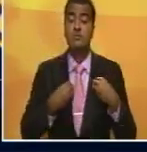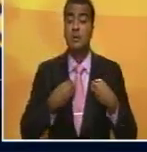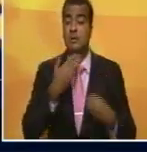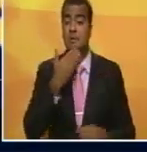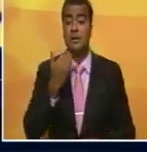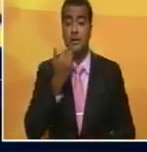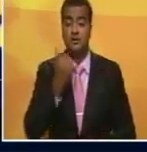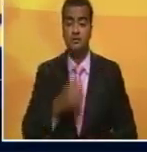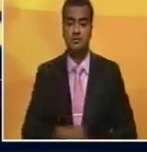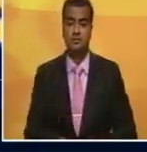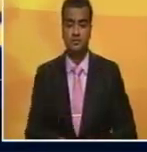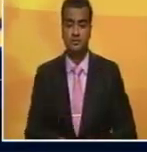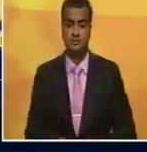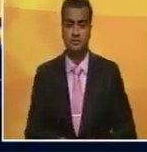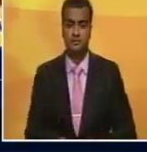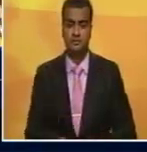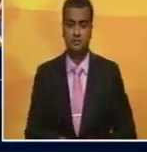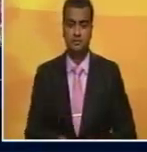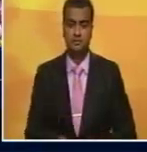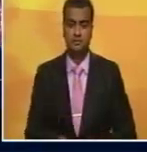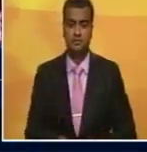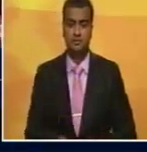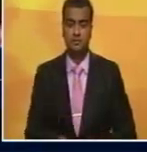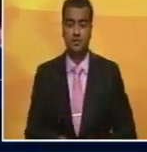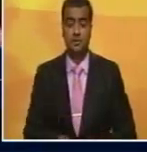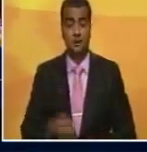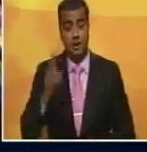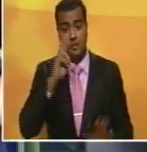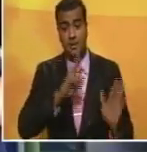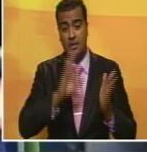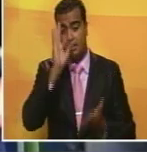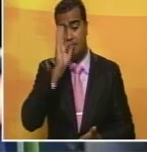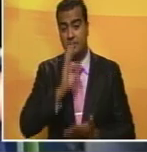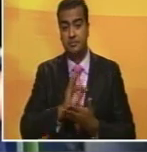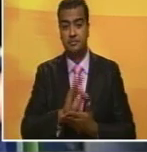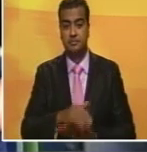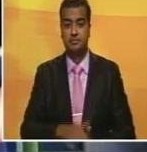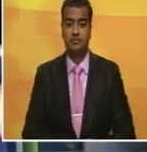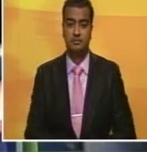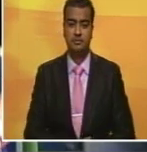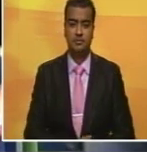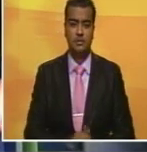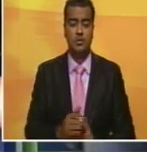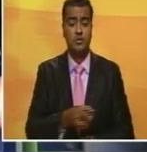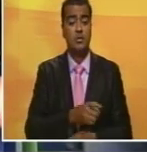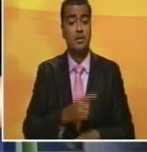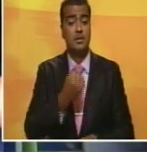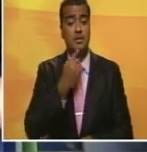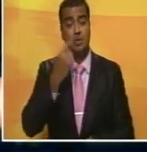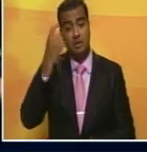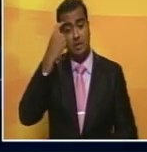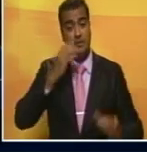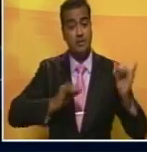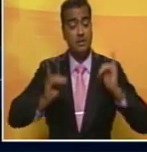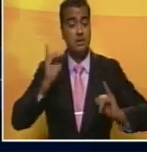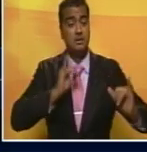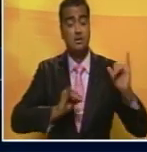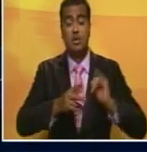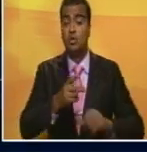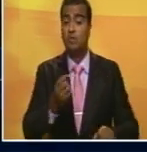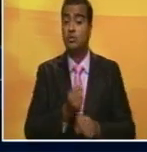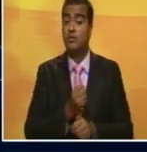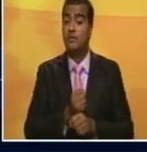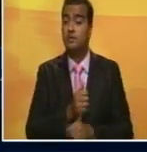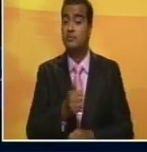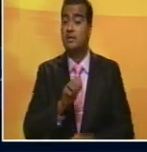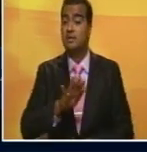bendito sea mi Señor, estoy viva y estoy dándole una prueba de fe de aquí. Entre tanto, la gobernación decretó como día festivo no laborable este 15